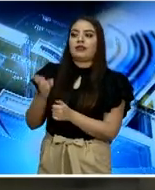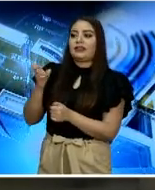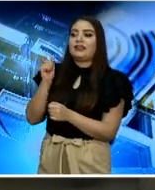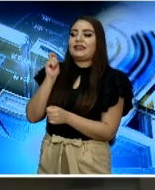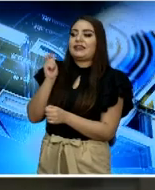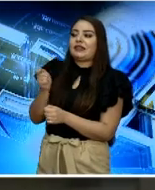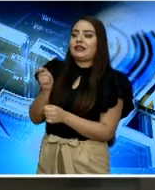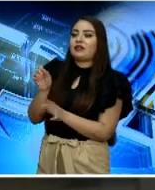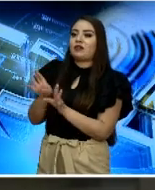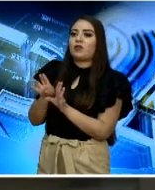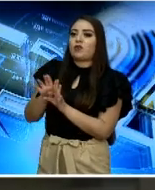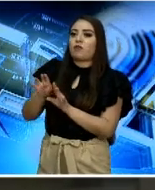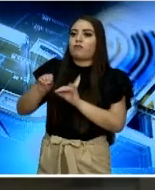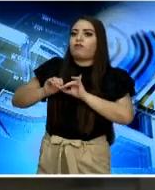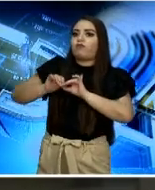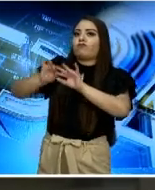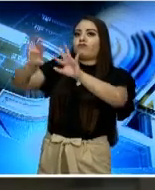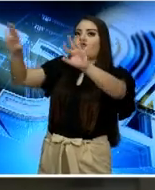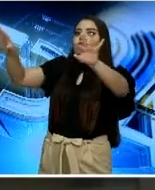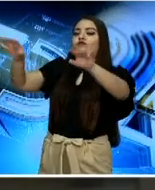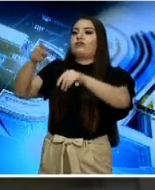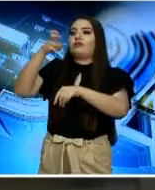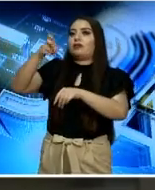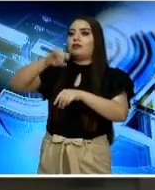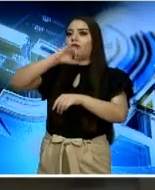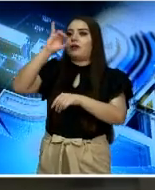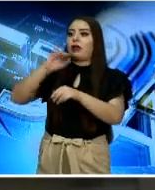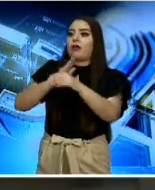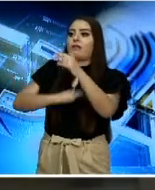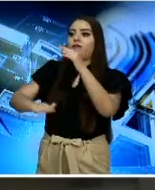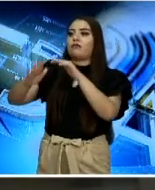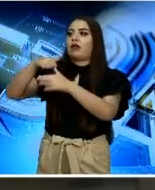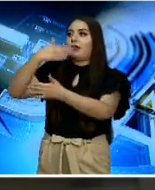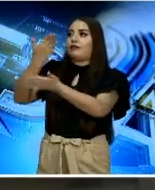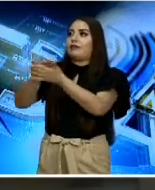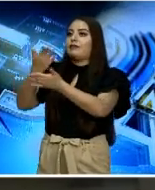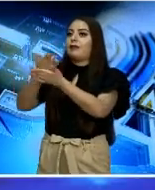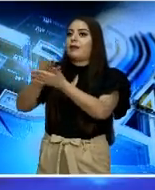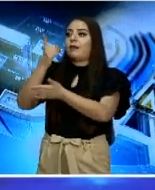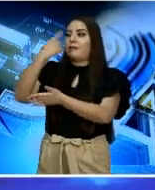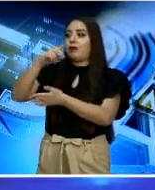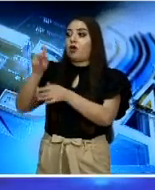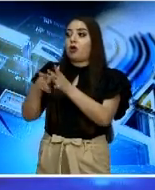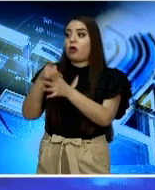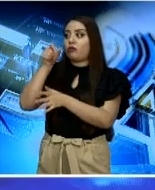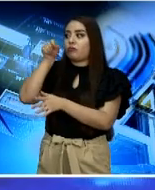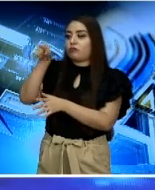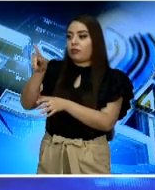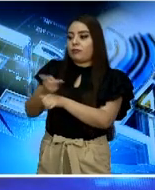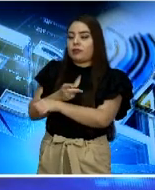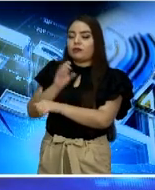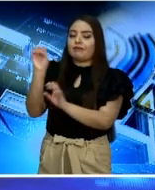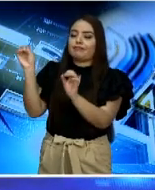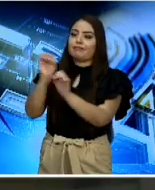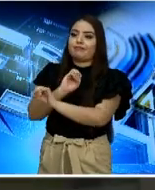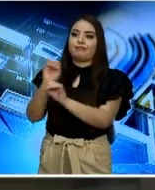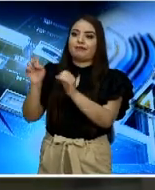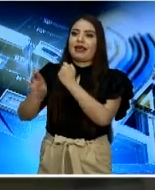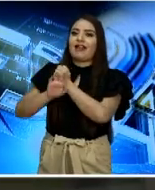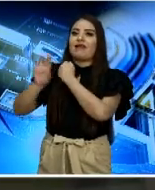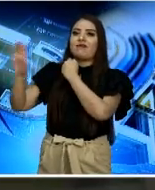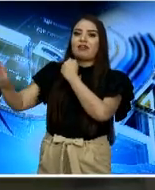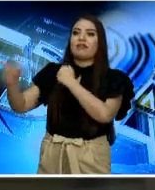exponerlo ante las uh-huh. autoridades para que justamente no vuelva a ocurrir una situación como esta, para uh-huh. que todas las